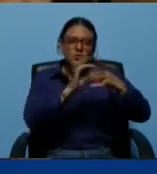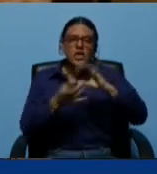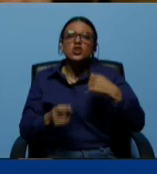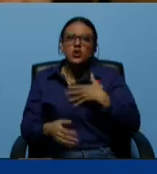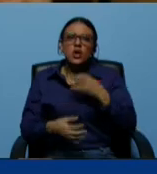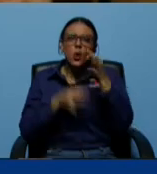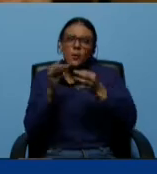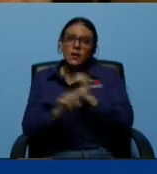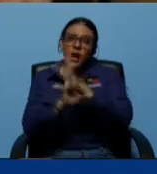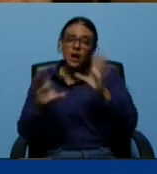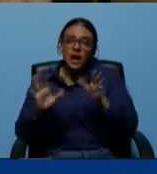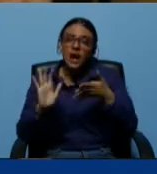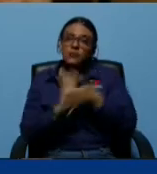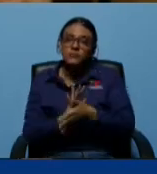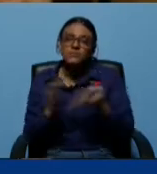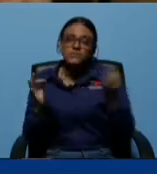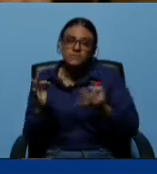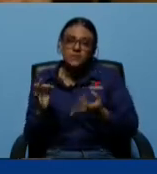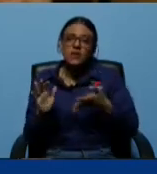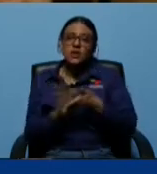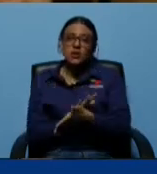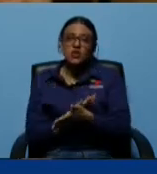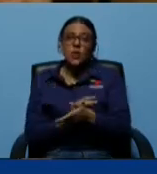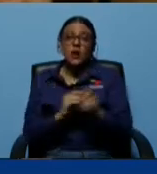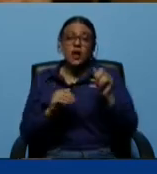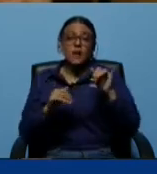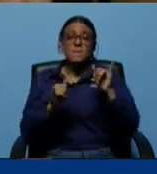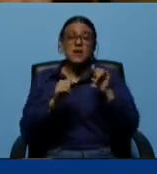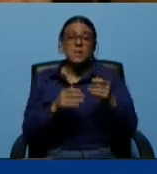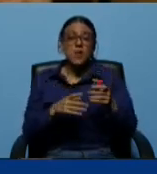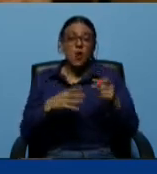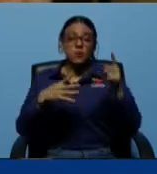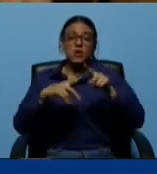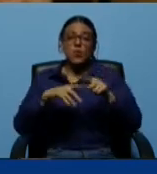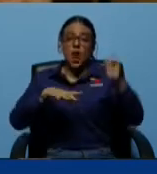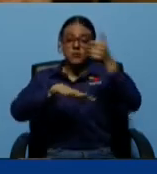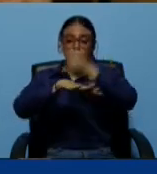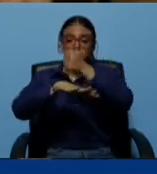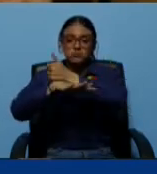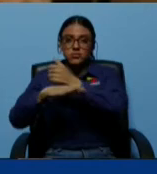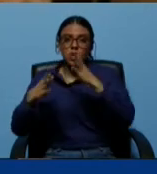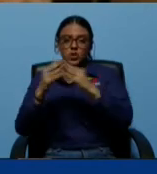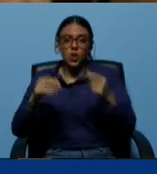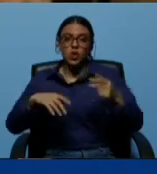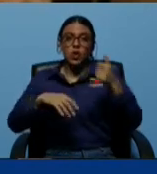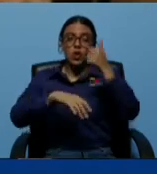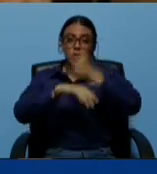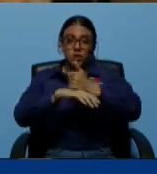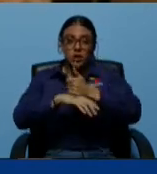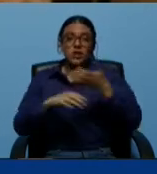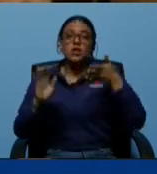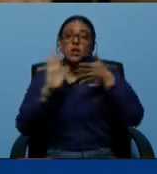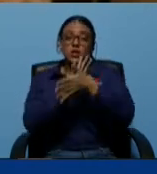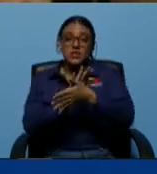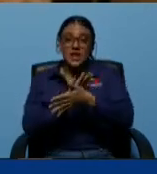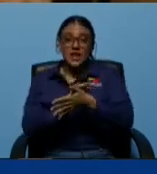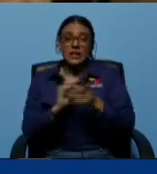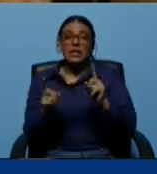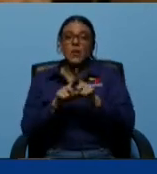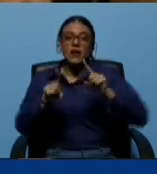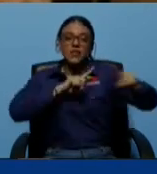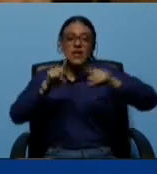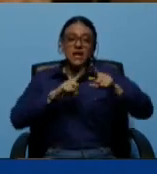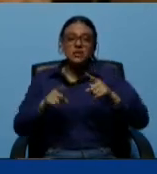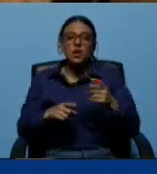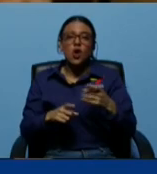de las siguientes direcciones generales: la Dirección General contra la Delincuencia